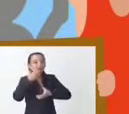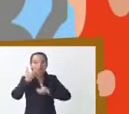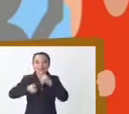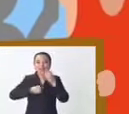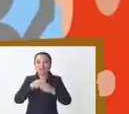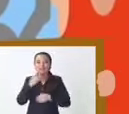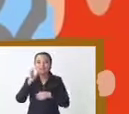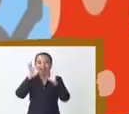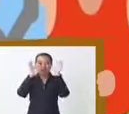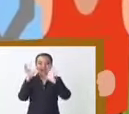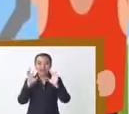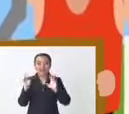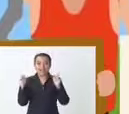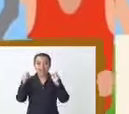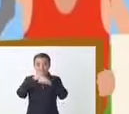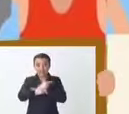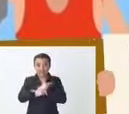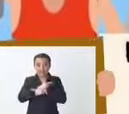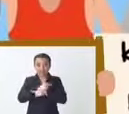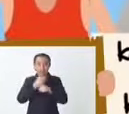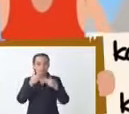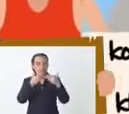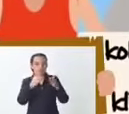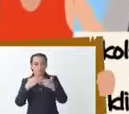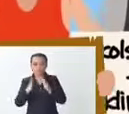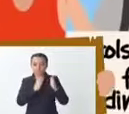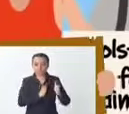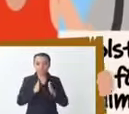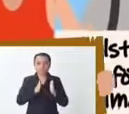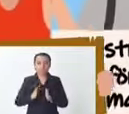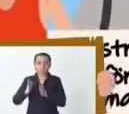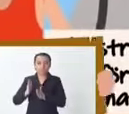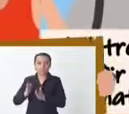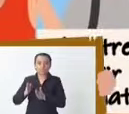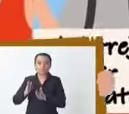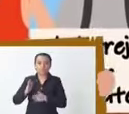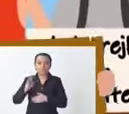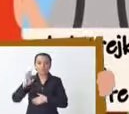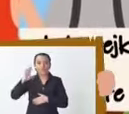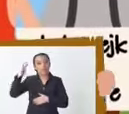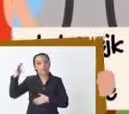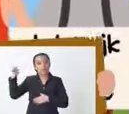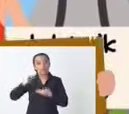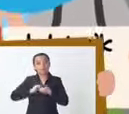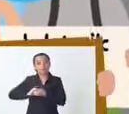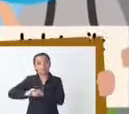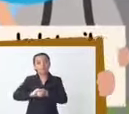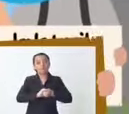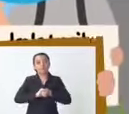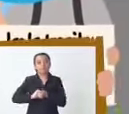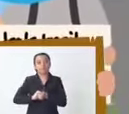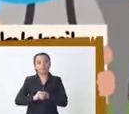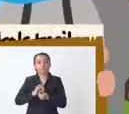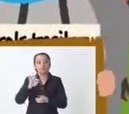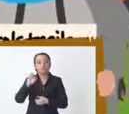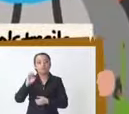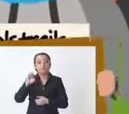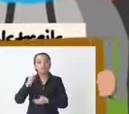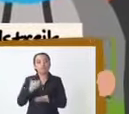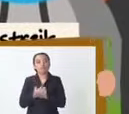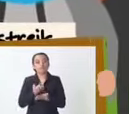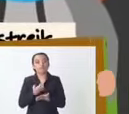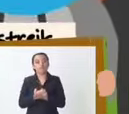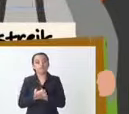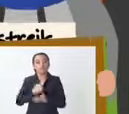climático. Ella dio discursos en varios eventos organizados por las Naciones Unidas, en el Foro Económico Mundial en Davos,